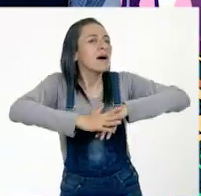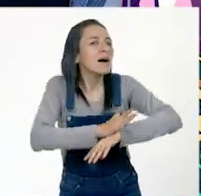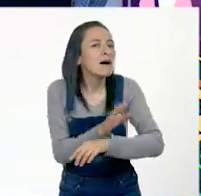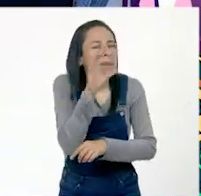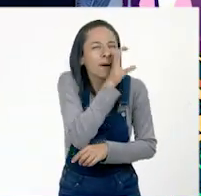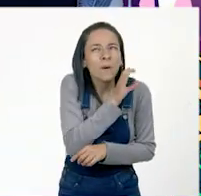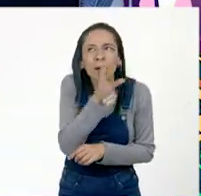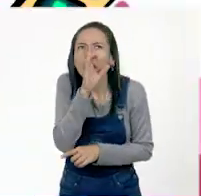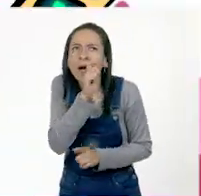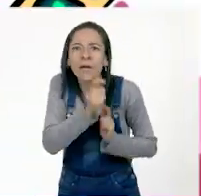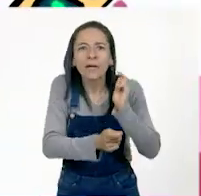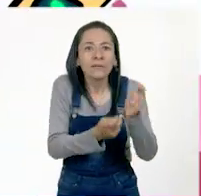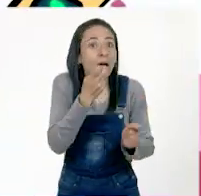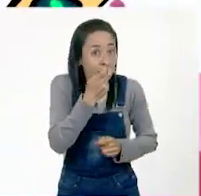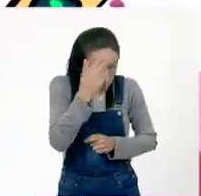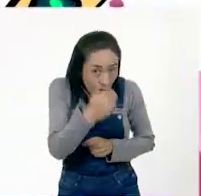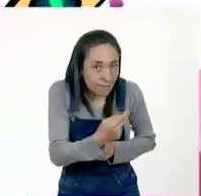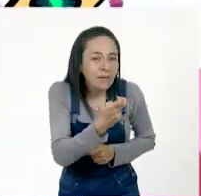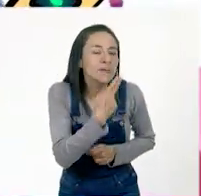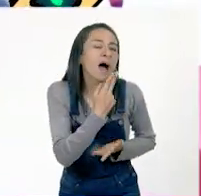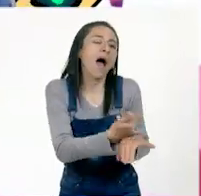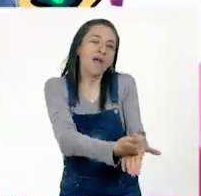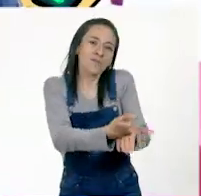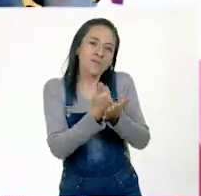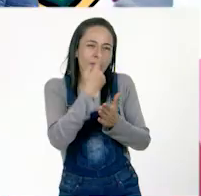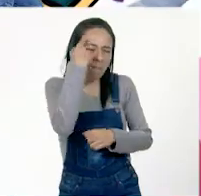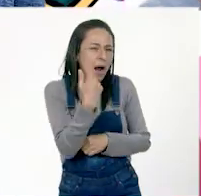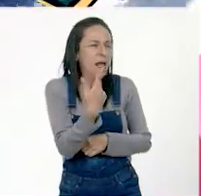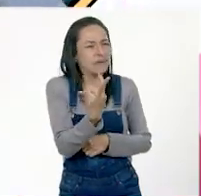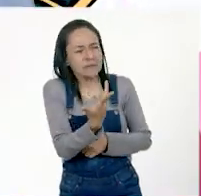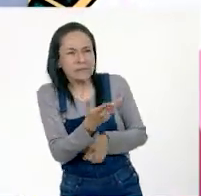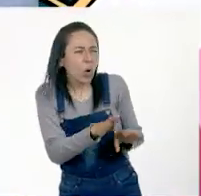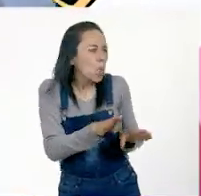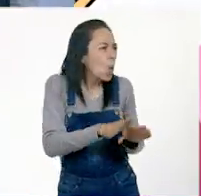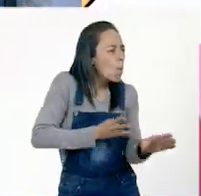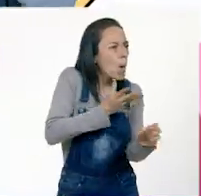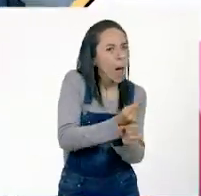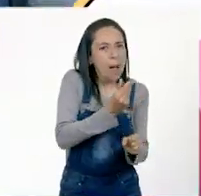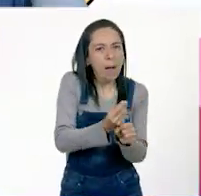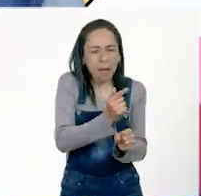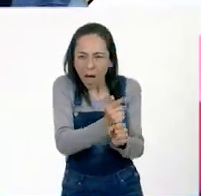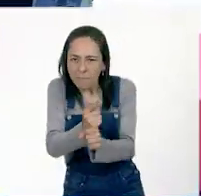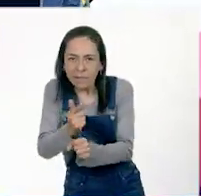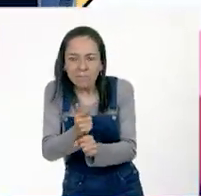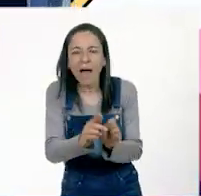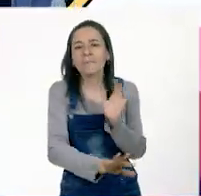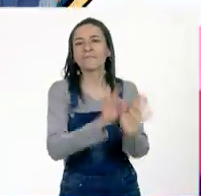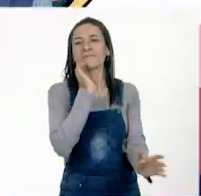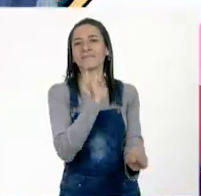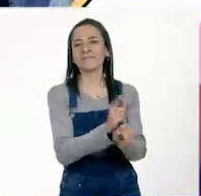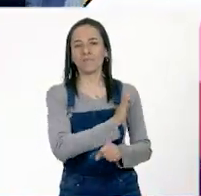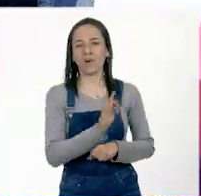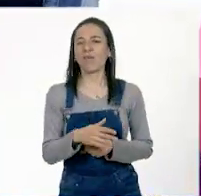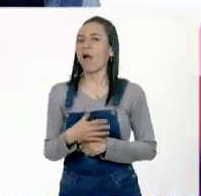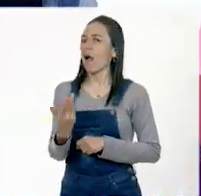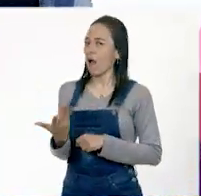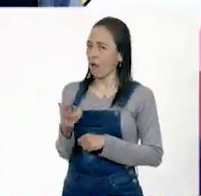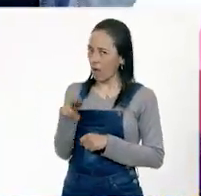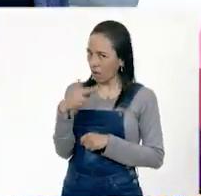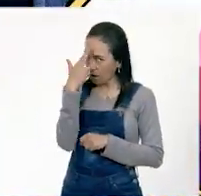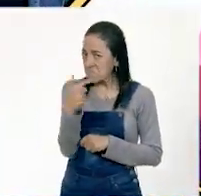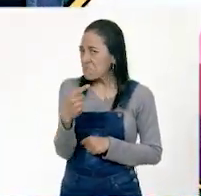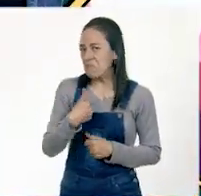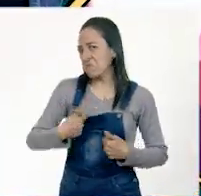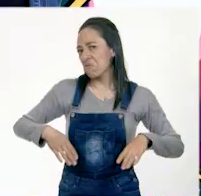diferentes soluciones. Efectivamente, creo que yo no tengo esas habilidades. Pero